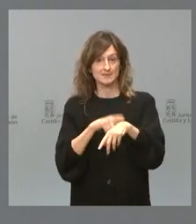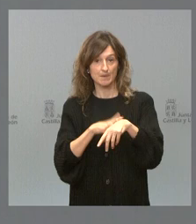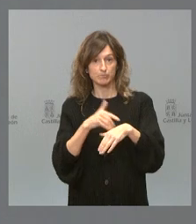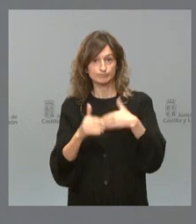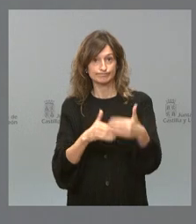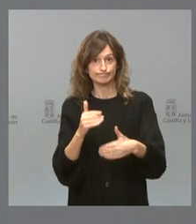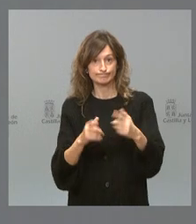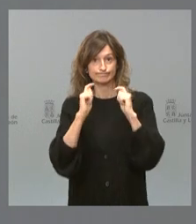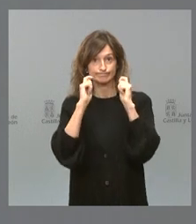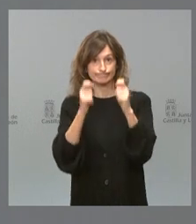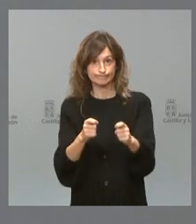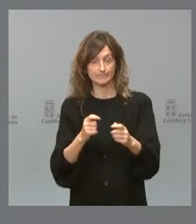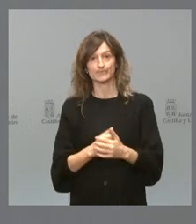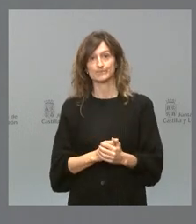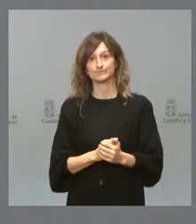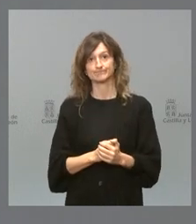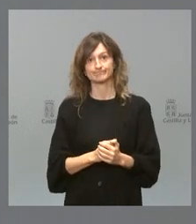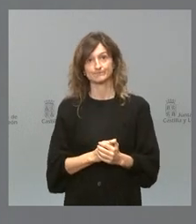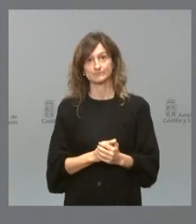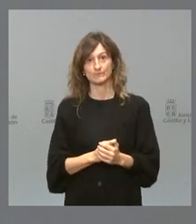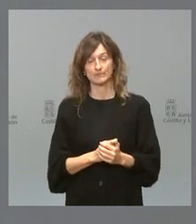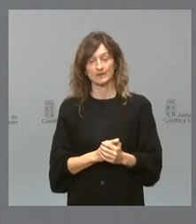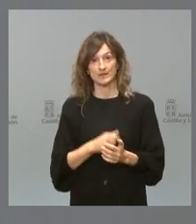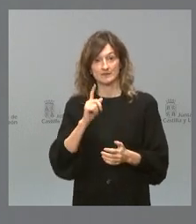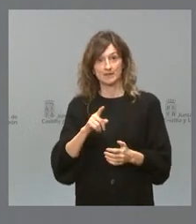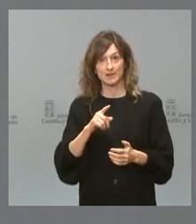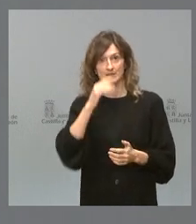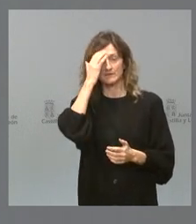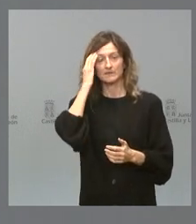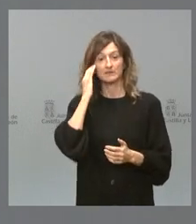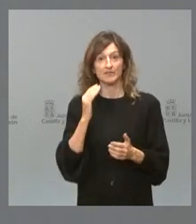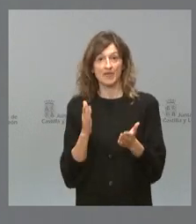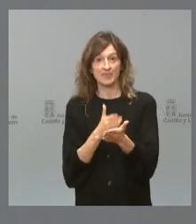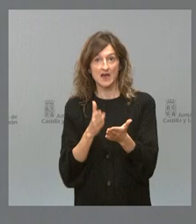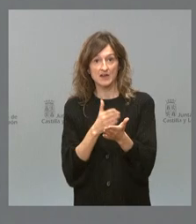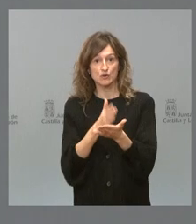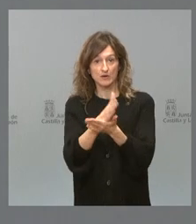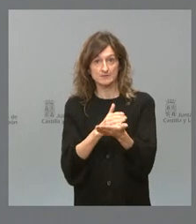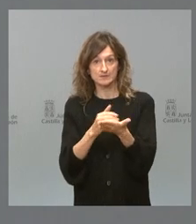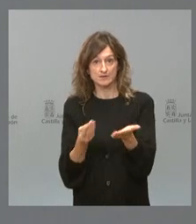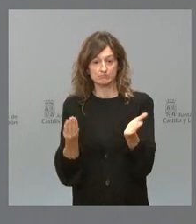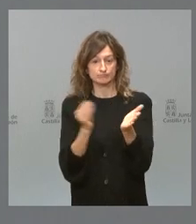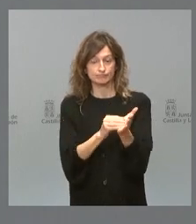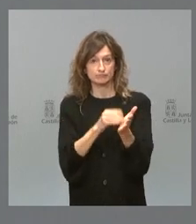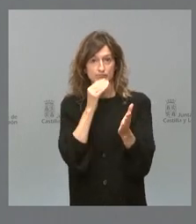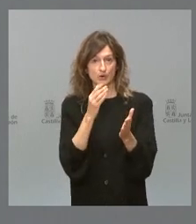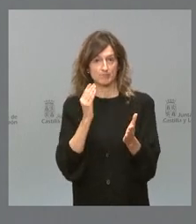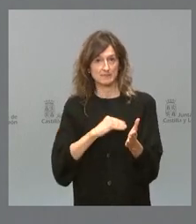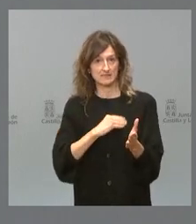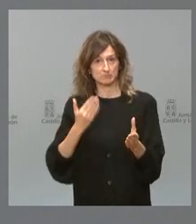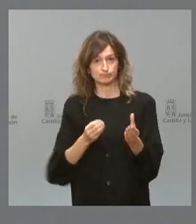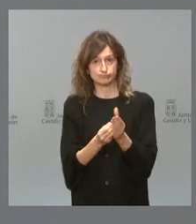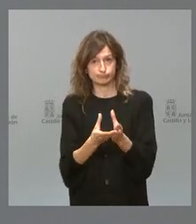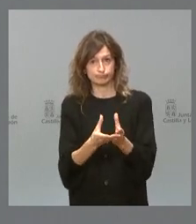también de adjudicación entre ellos la propia publicación en el 12 en el diario oficial de la comunidad europea por su volumen que es muy relevante